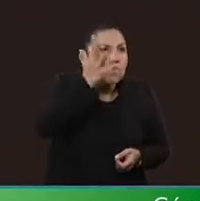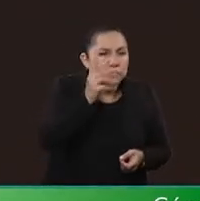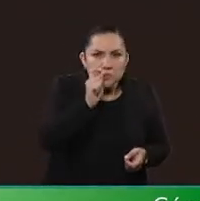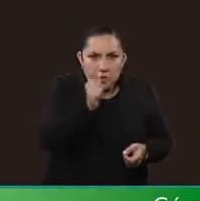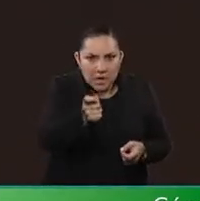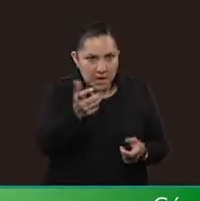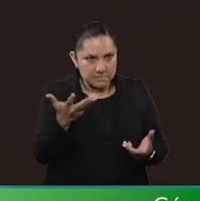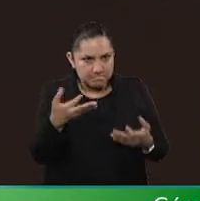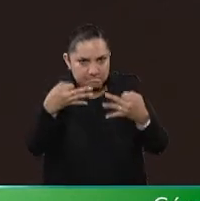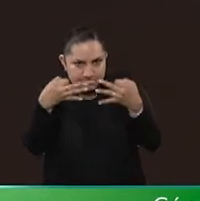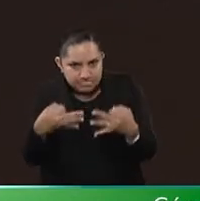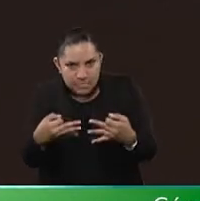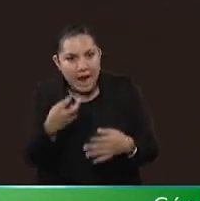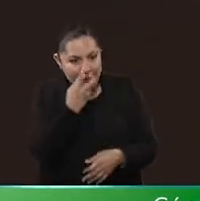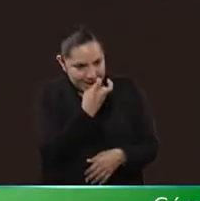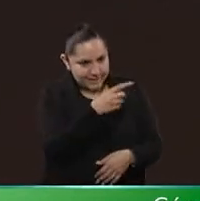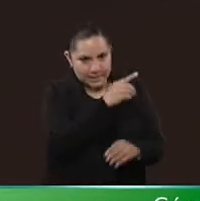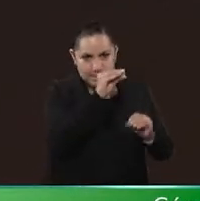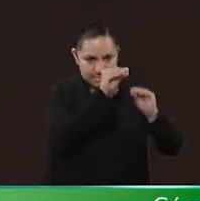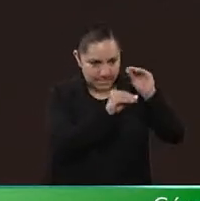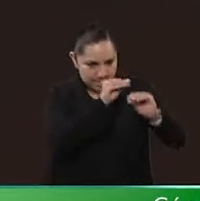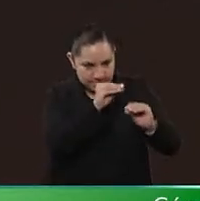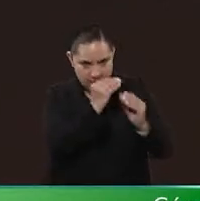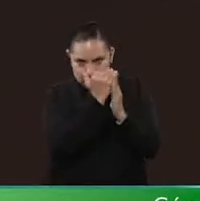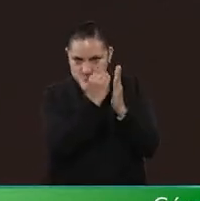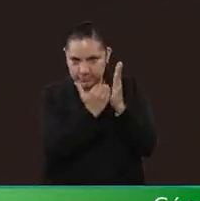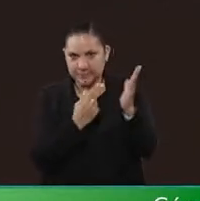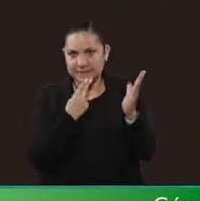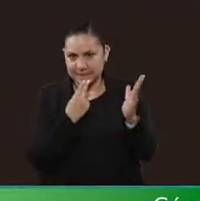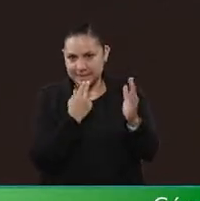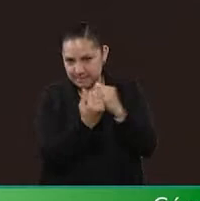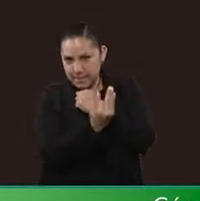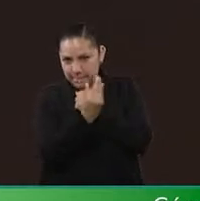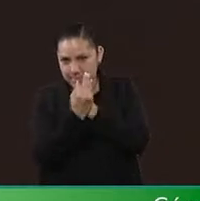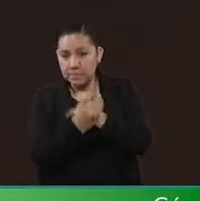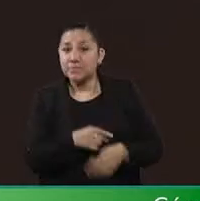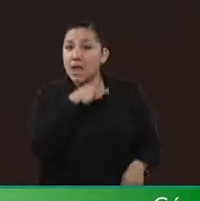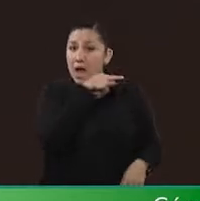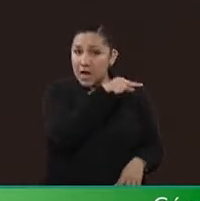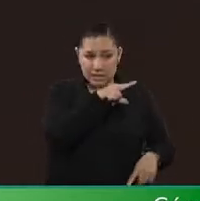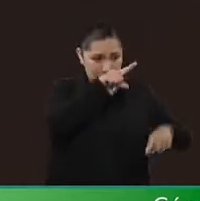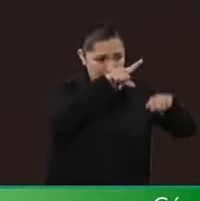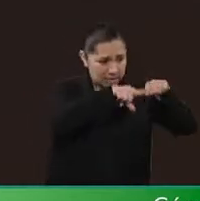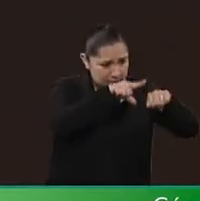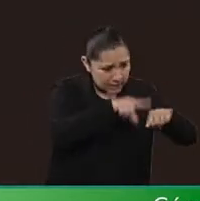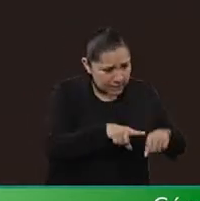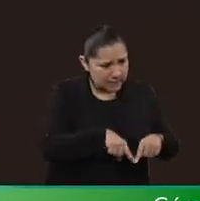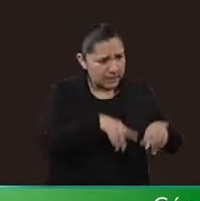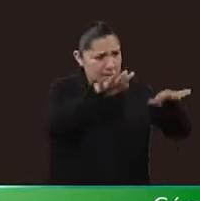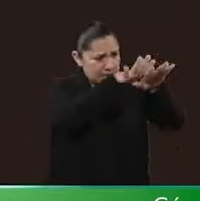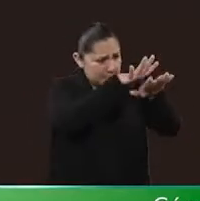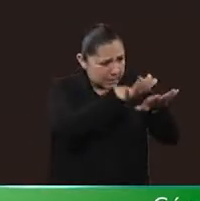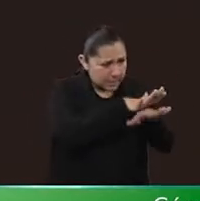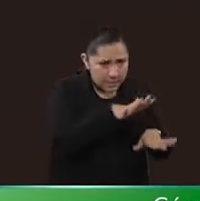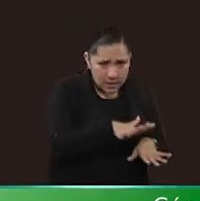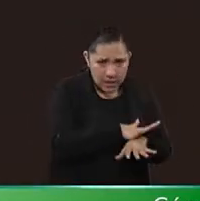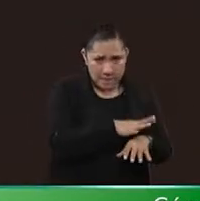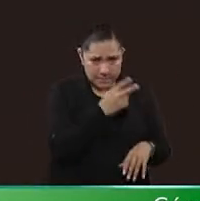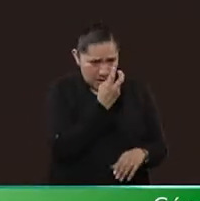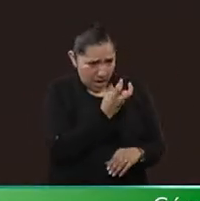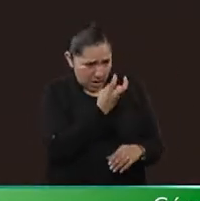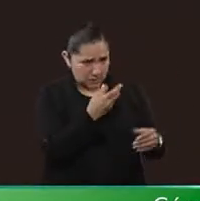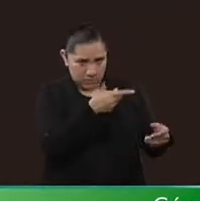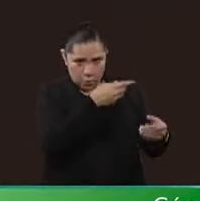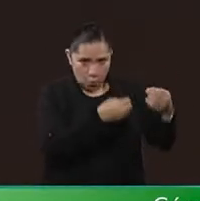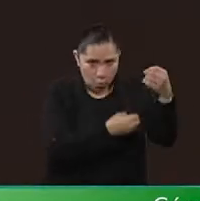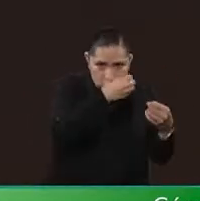de los tribunales ante una reforma legislativa es como quitarle una pared completa a nuestra casa común.